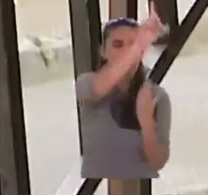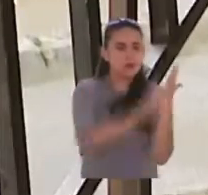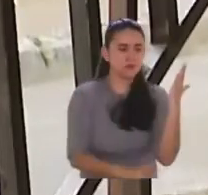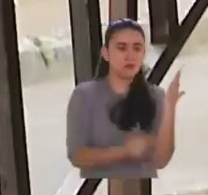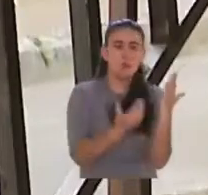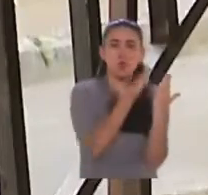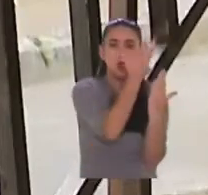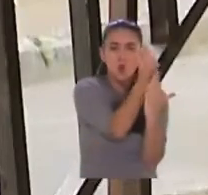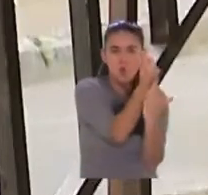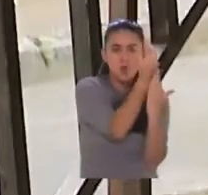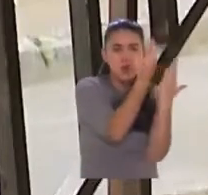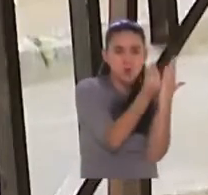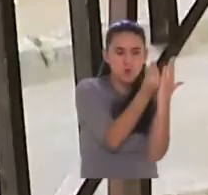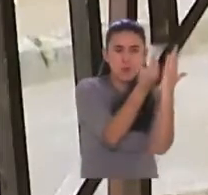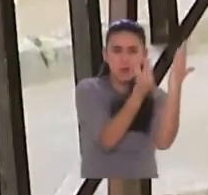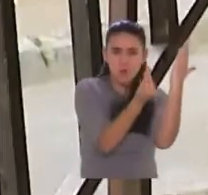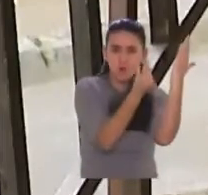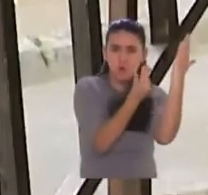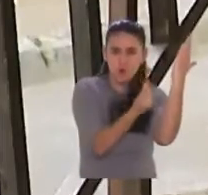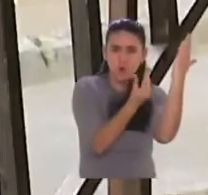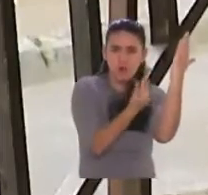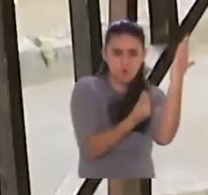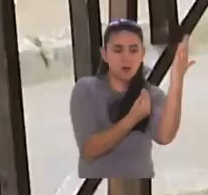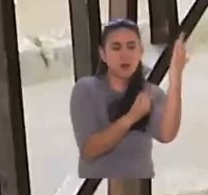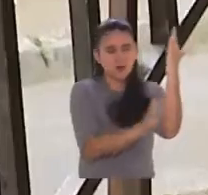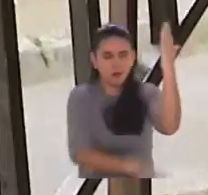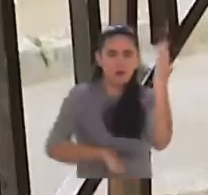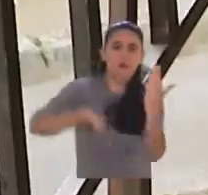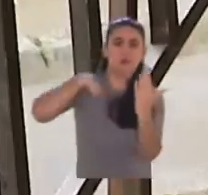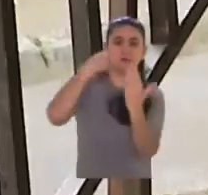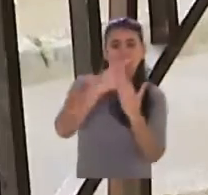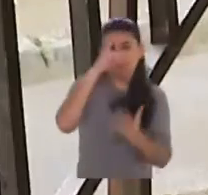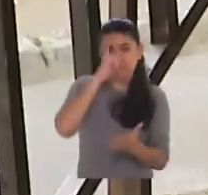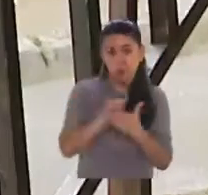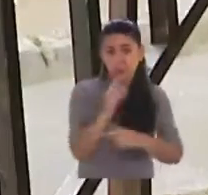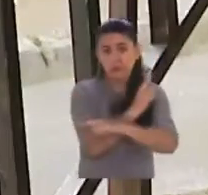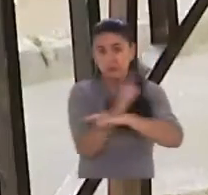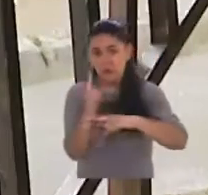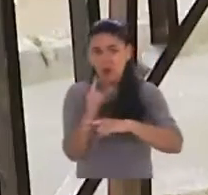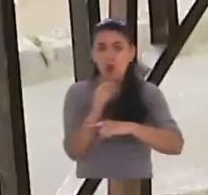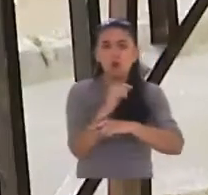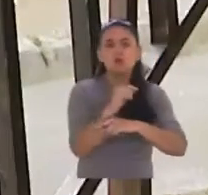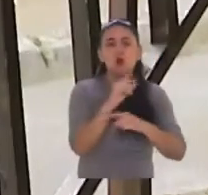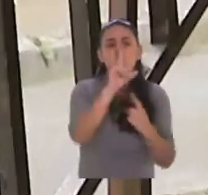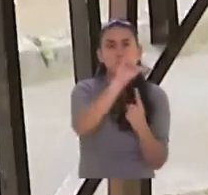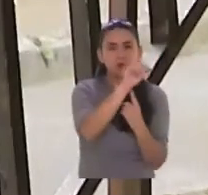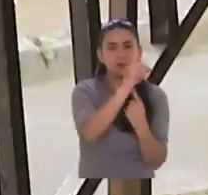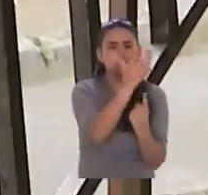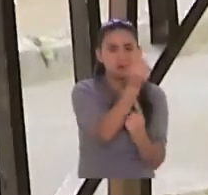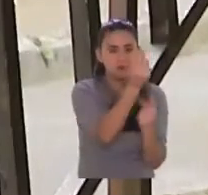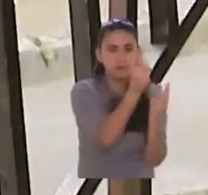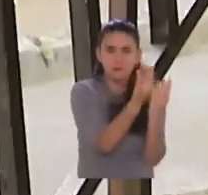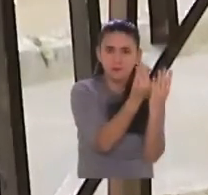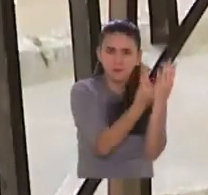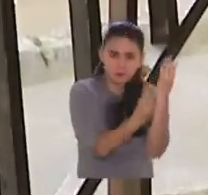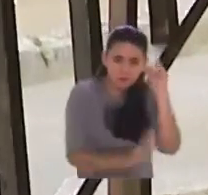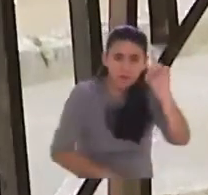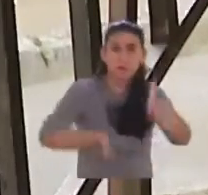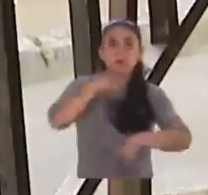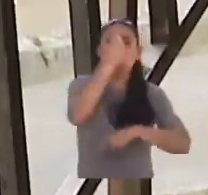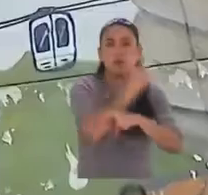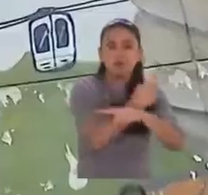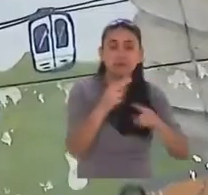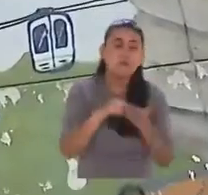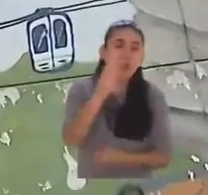así se van llegando hasta darle toda la vuelta a la lista, que imagino yo que llegarán por ahí tipo jueves o viernes, porque son salones con niños de 40 niños más